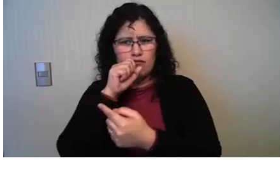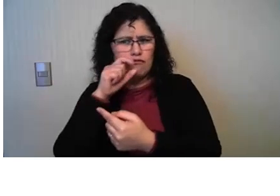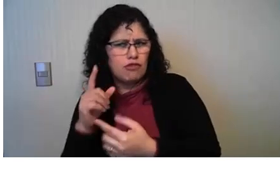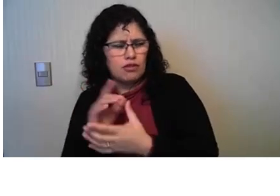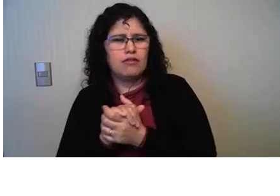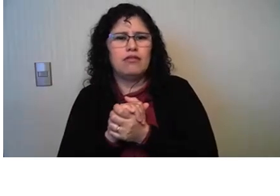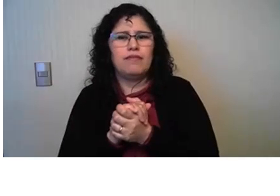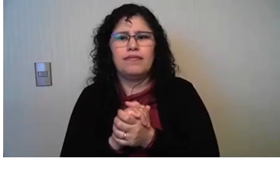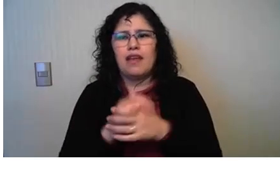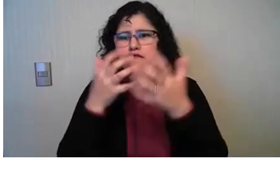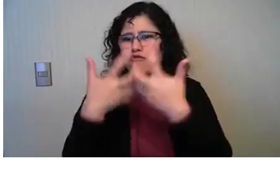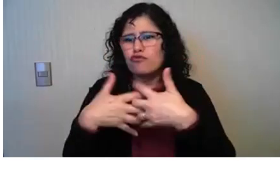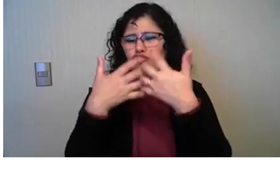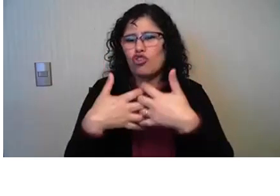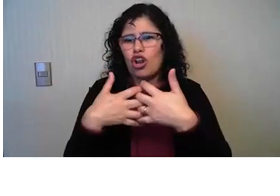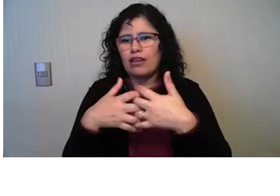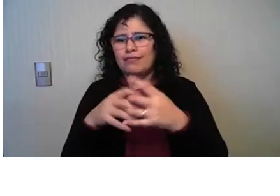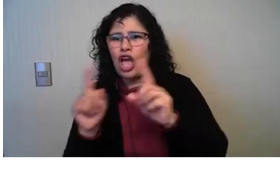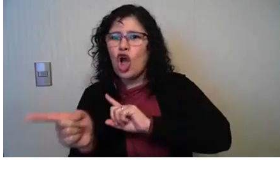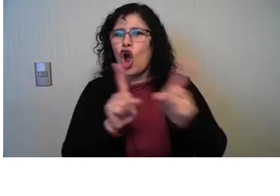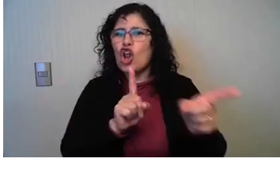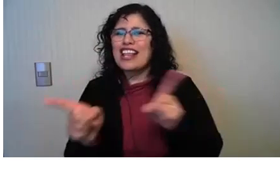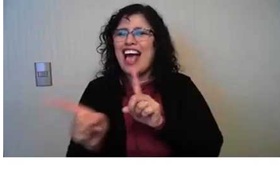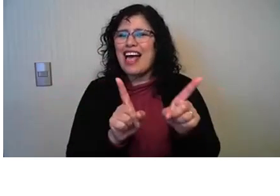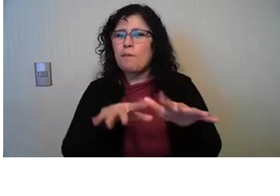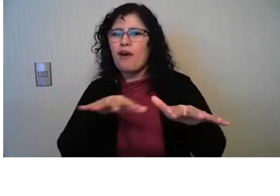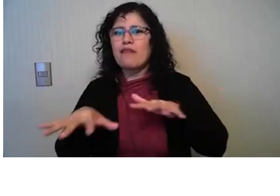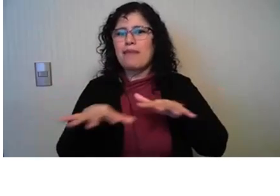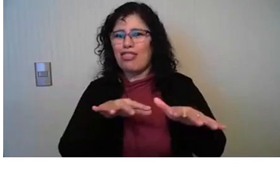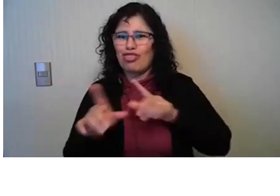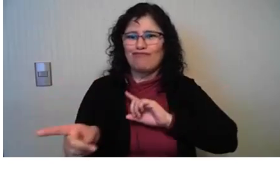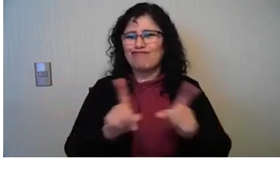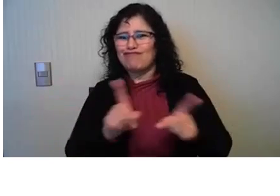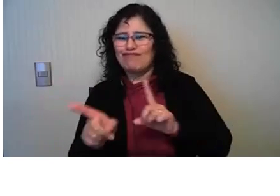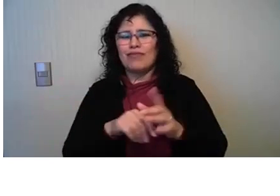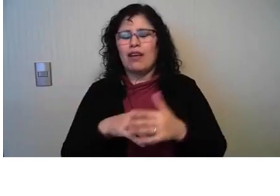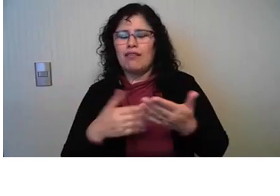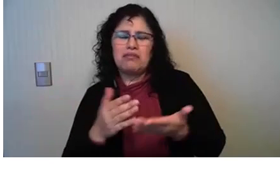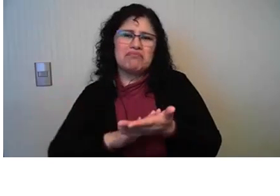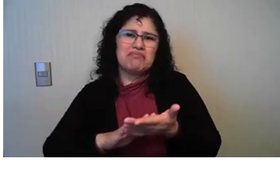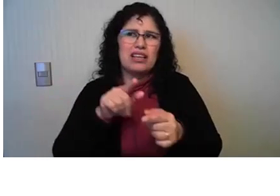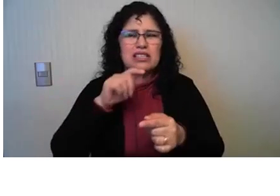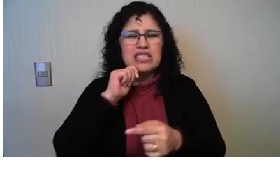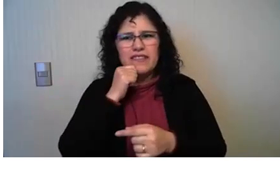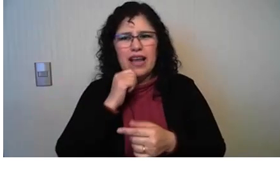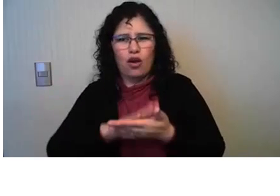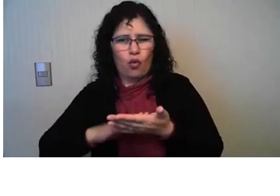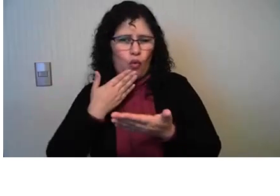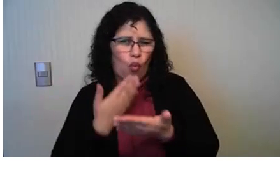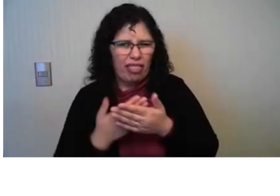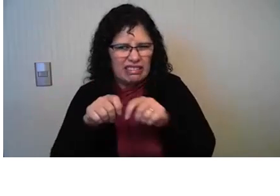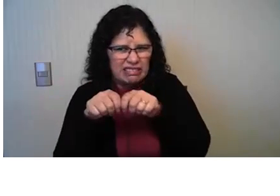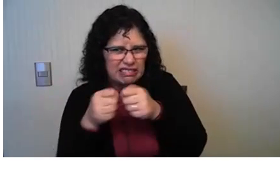tiene funciones de coordinación de movimientos, es decir, que su lesión no va a provocar